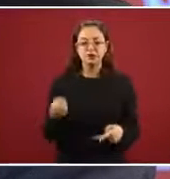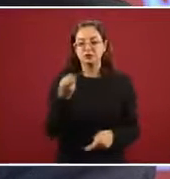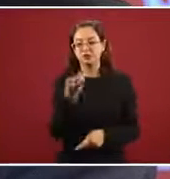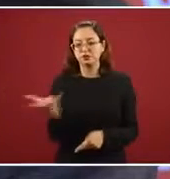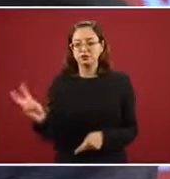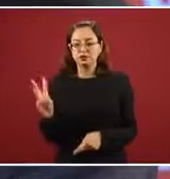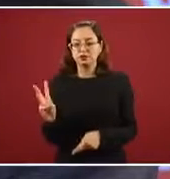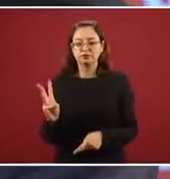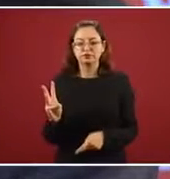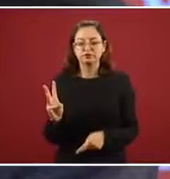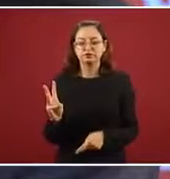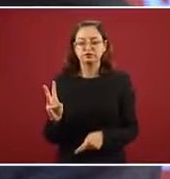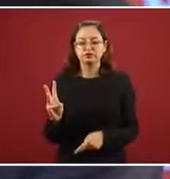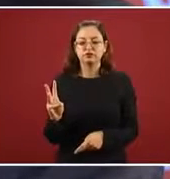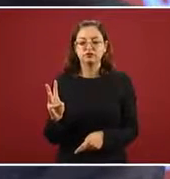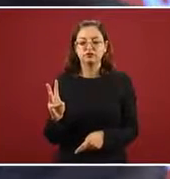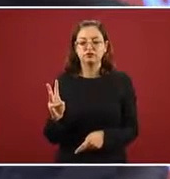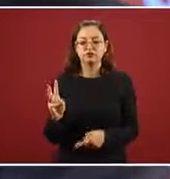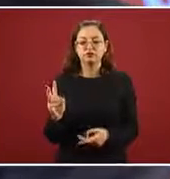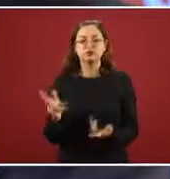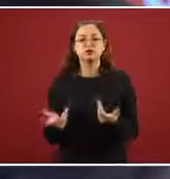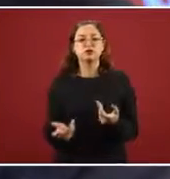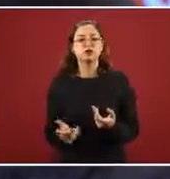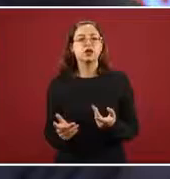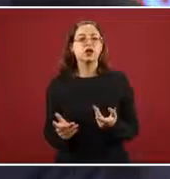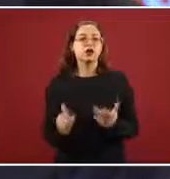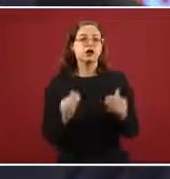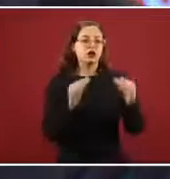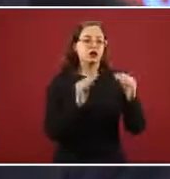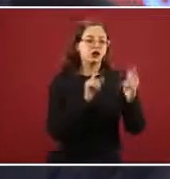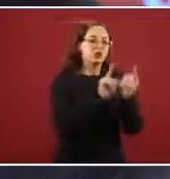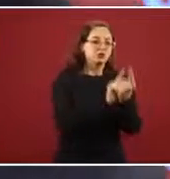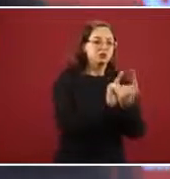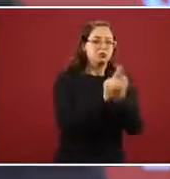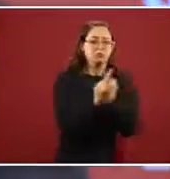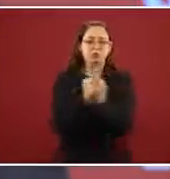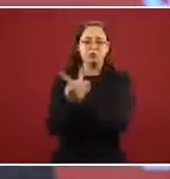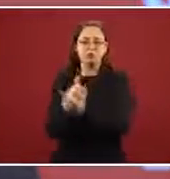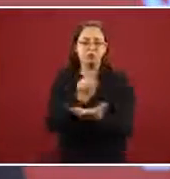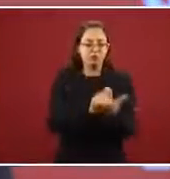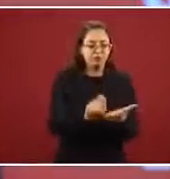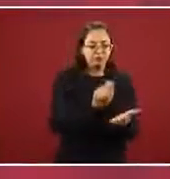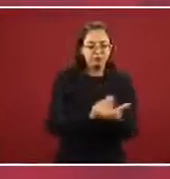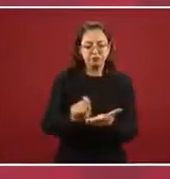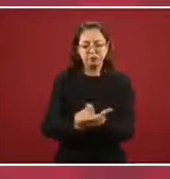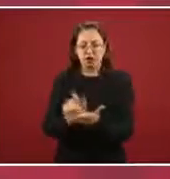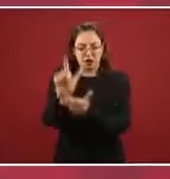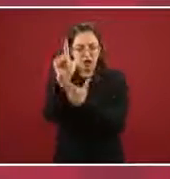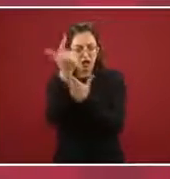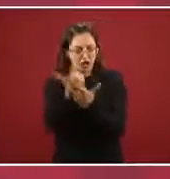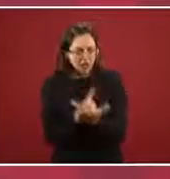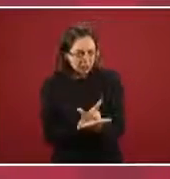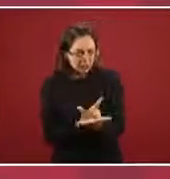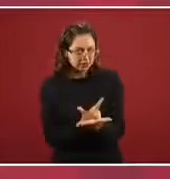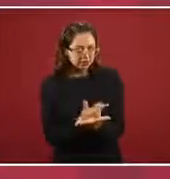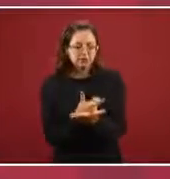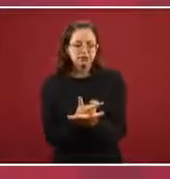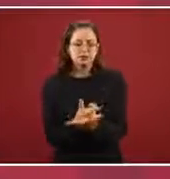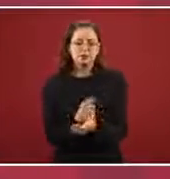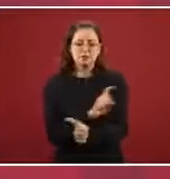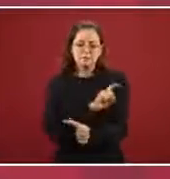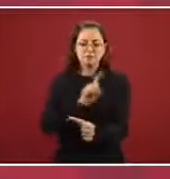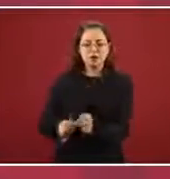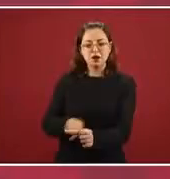que se dedicaban a censar, a empadronar, a afiliar.